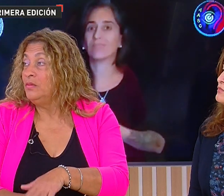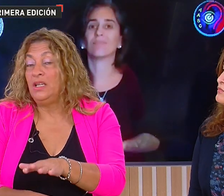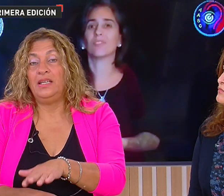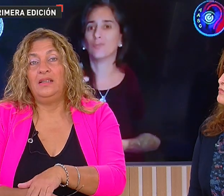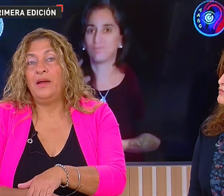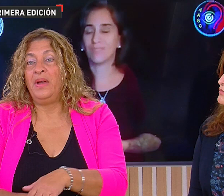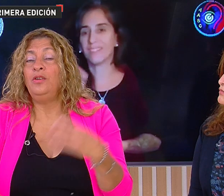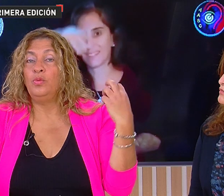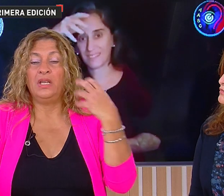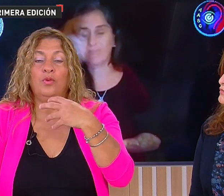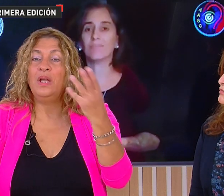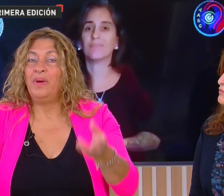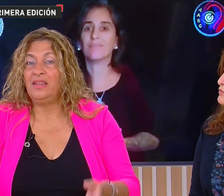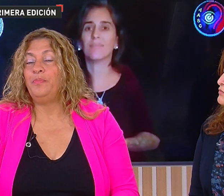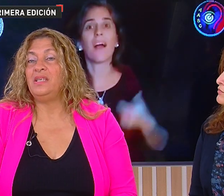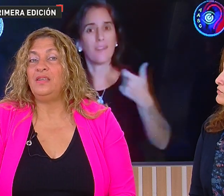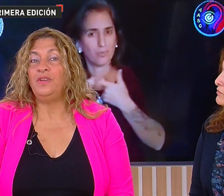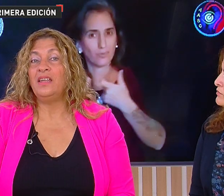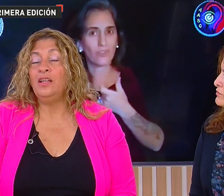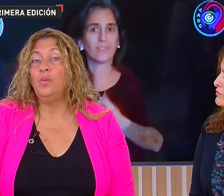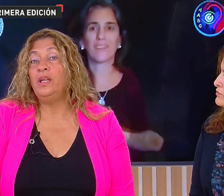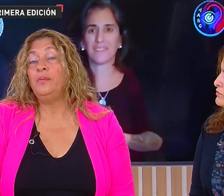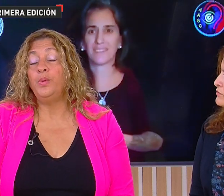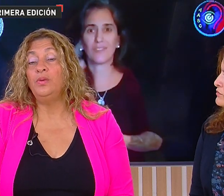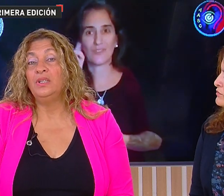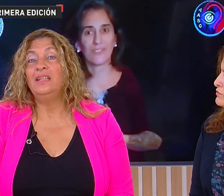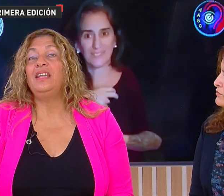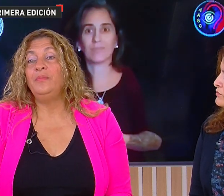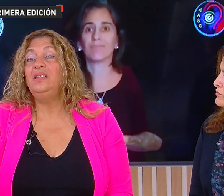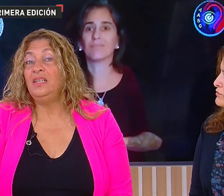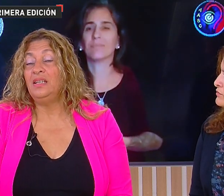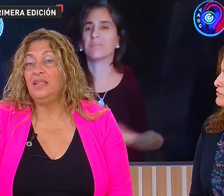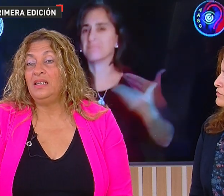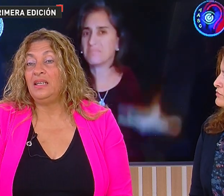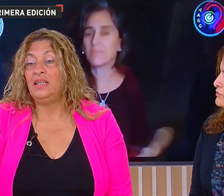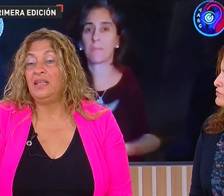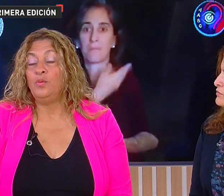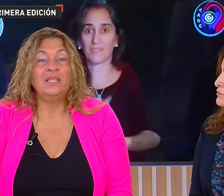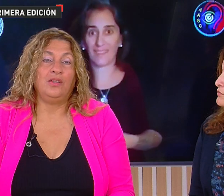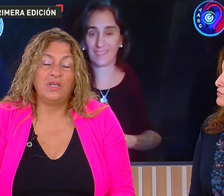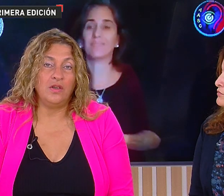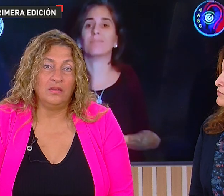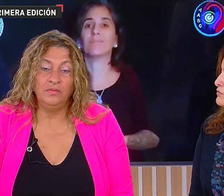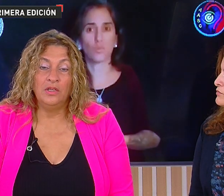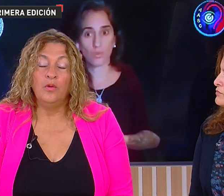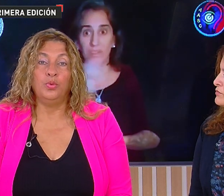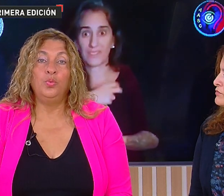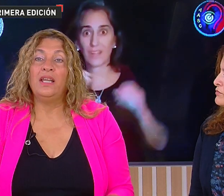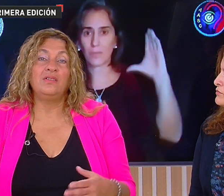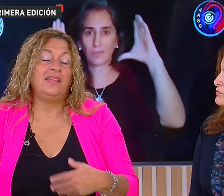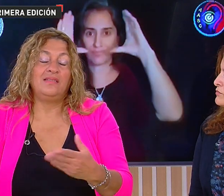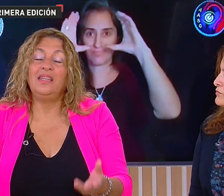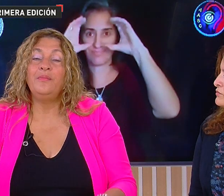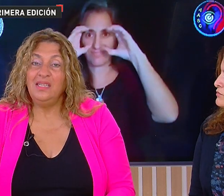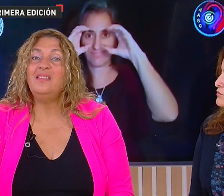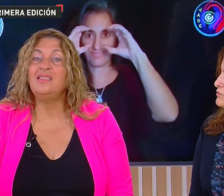contacto en las manos o en alguna parte específica del cuerpo transmitir una situación puntual.